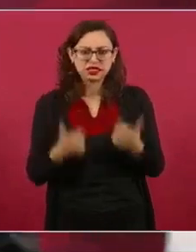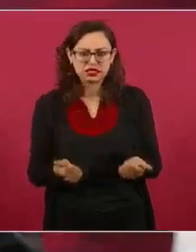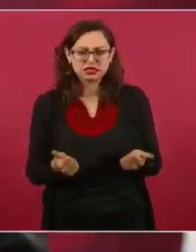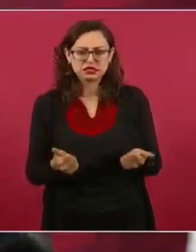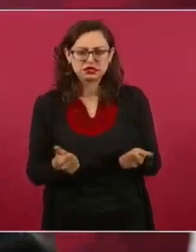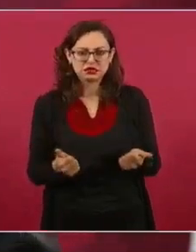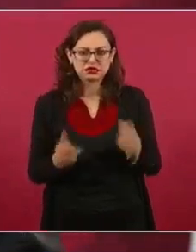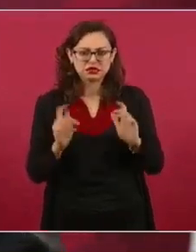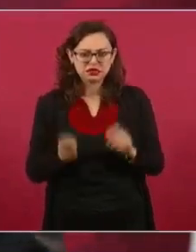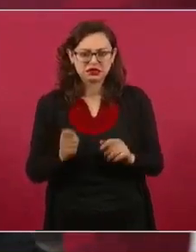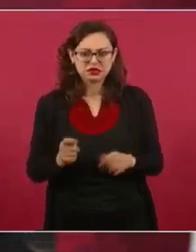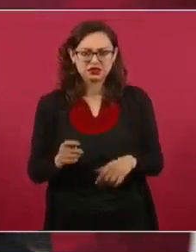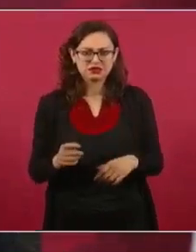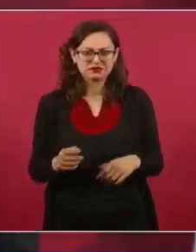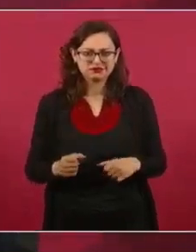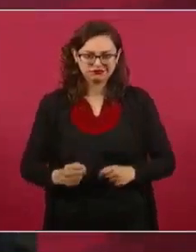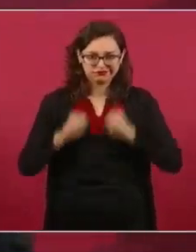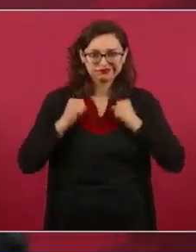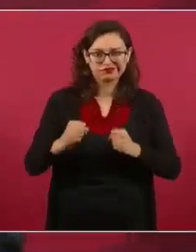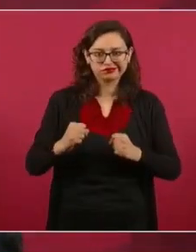tiro.